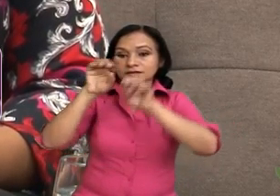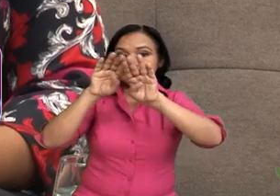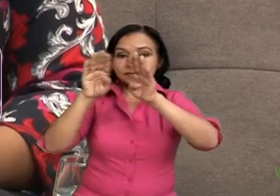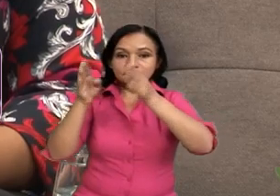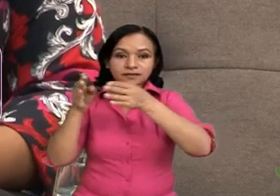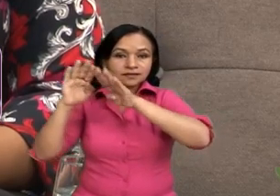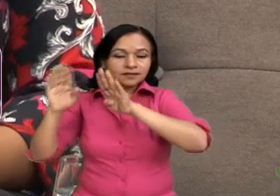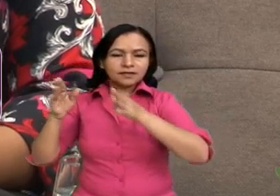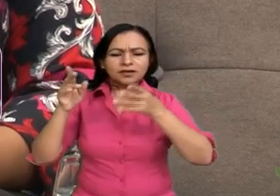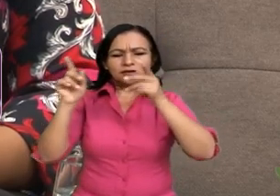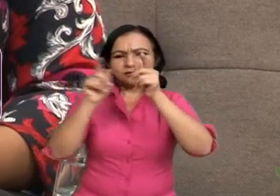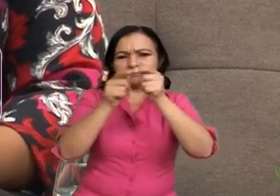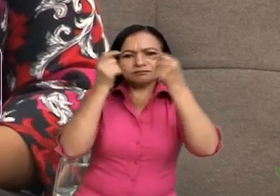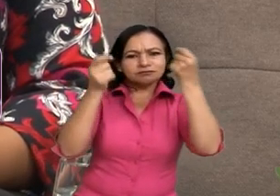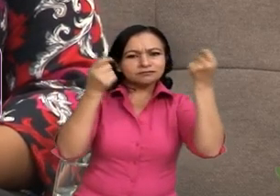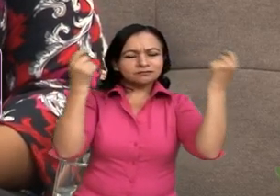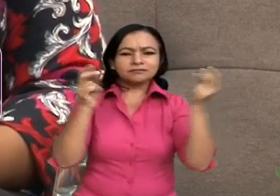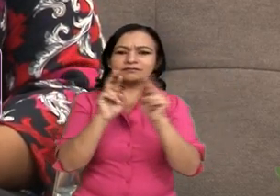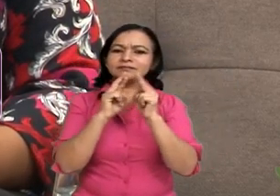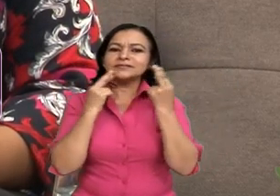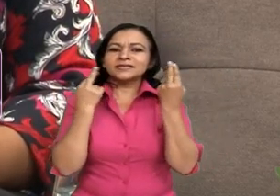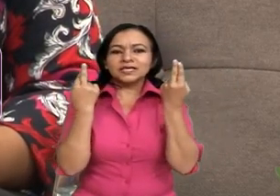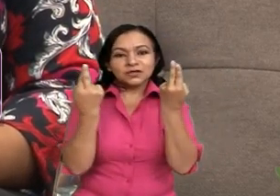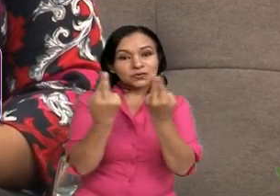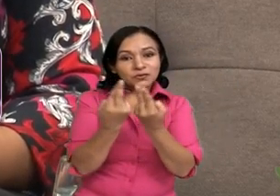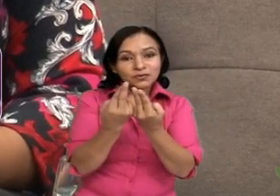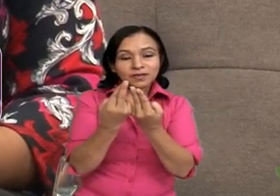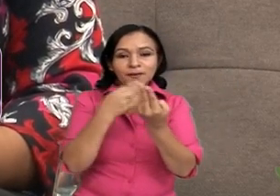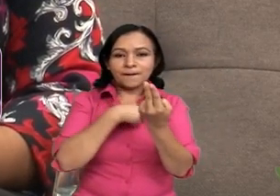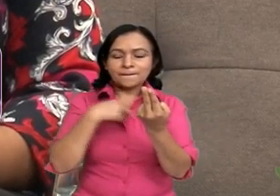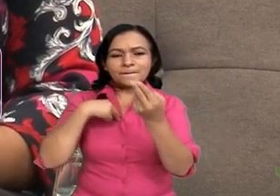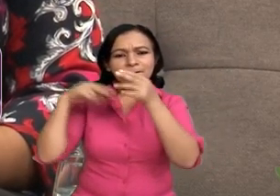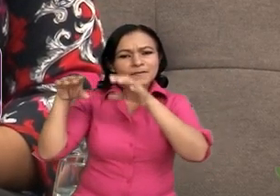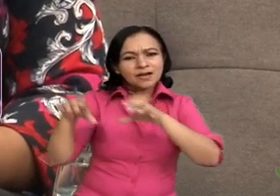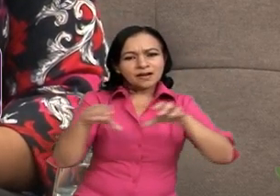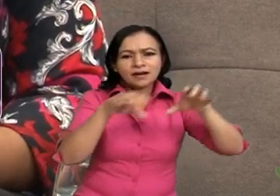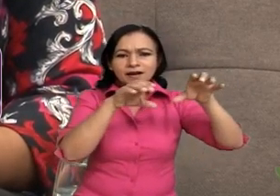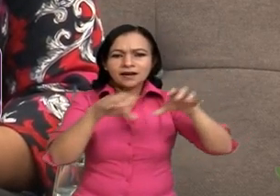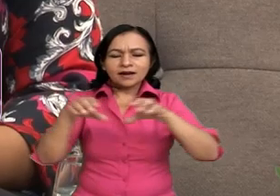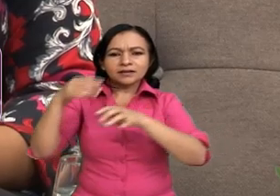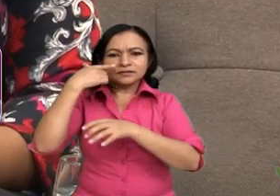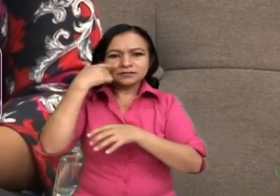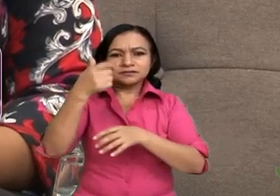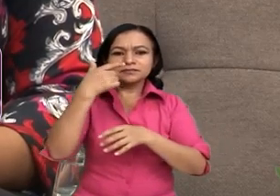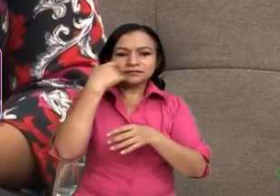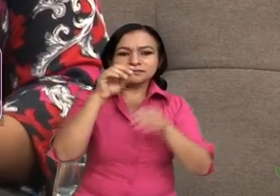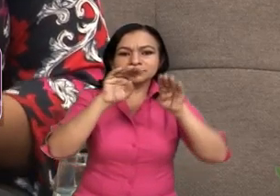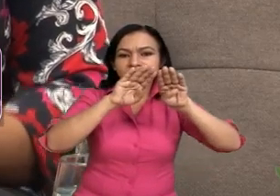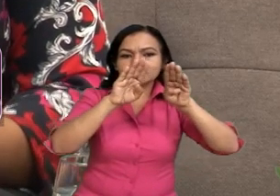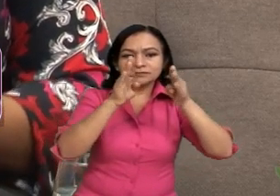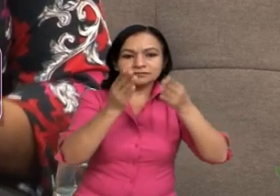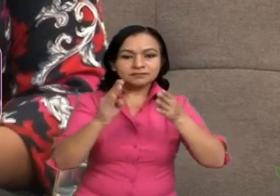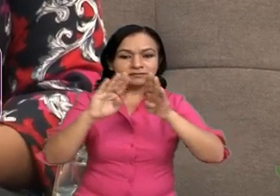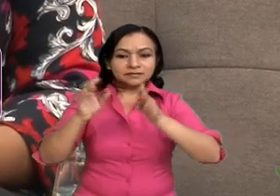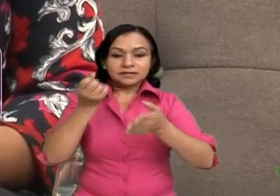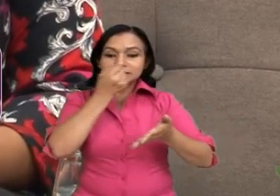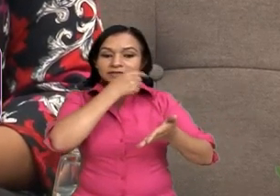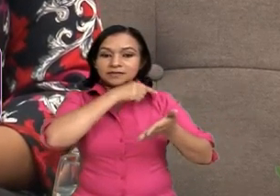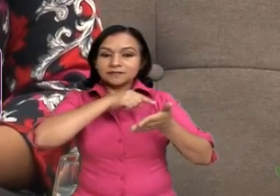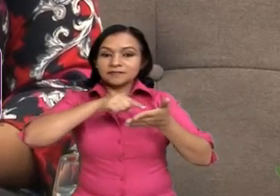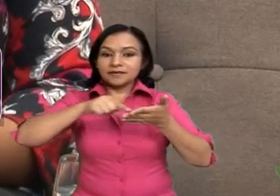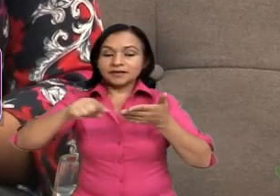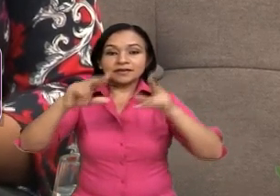vamos a celebrar, vamos a encontrarnos, vamos a hacer los actos de reconocimiento. Hemos venido haciendo actos de reconocimiento toda esta semana en